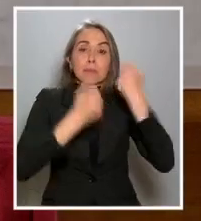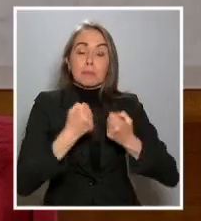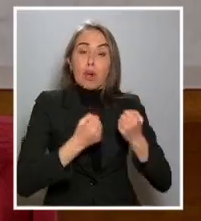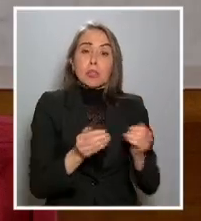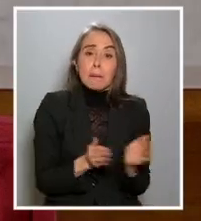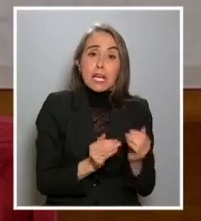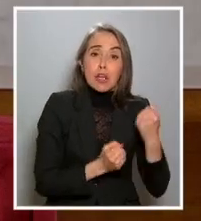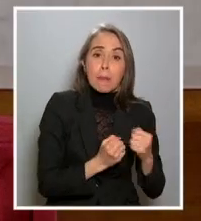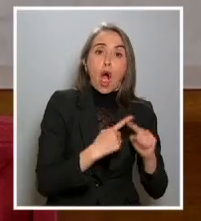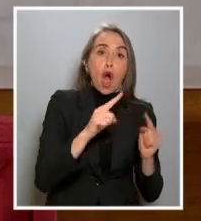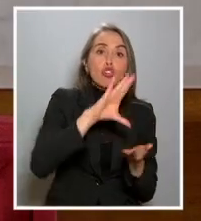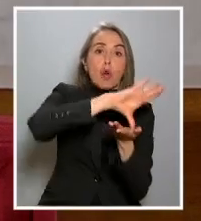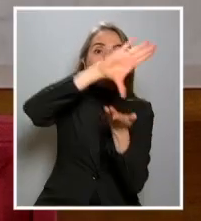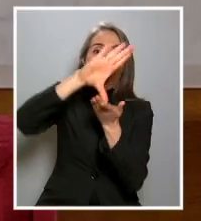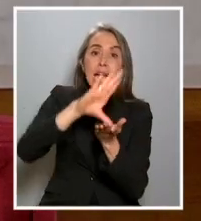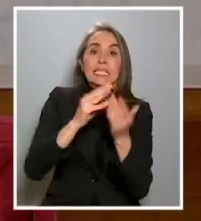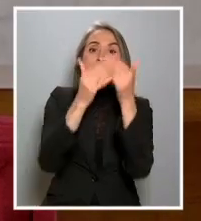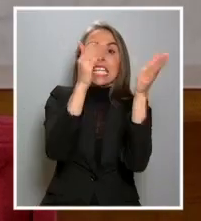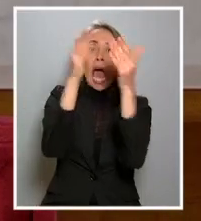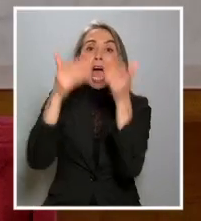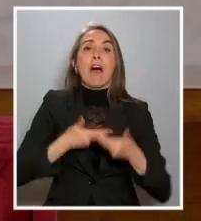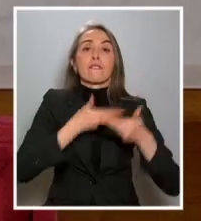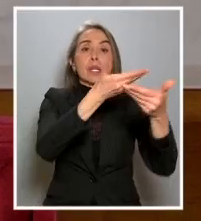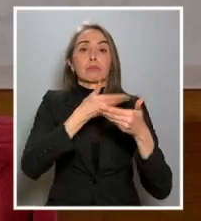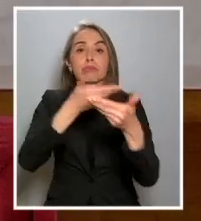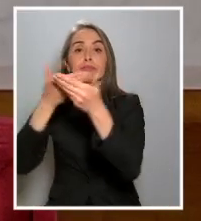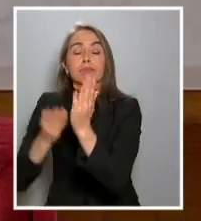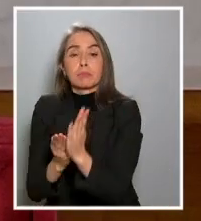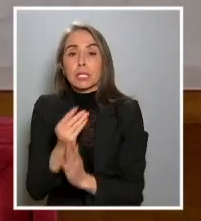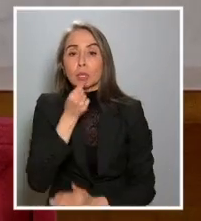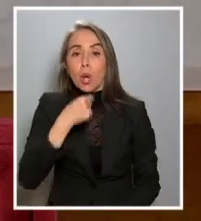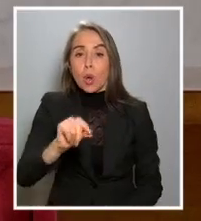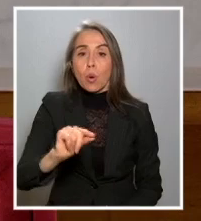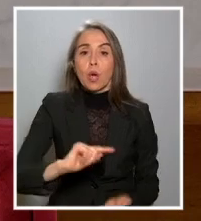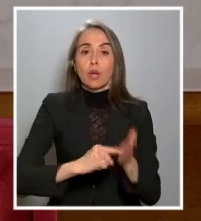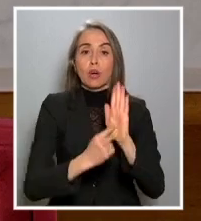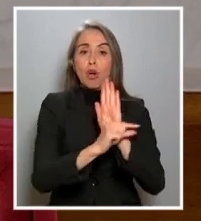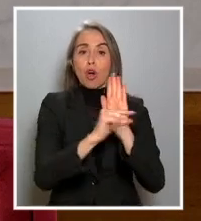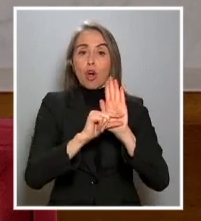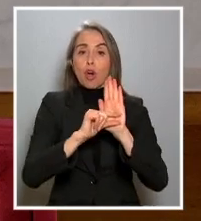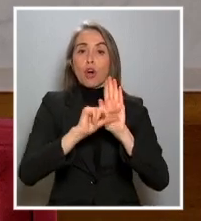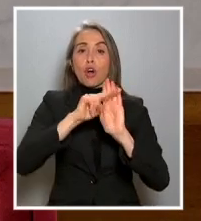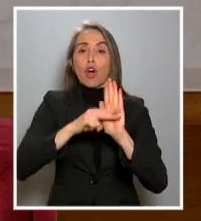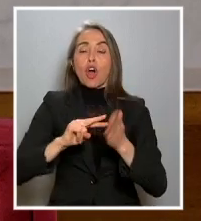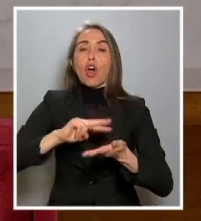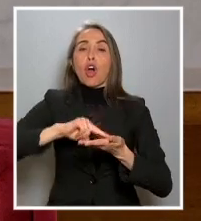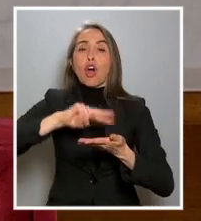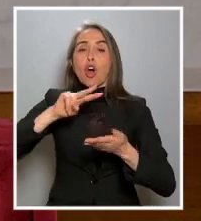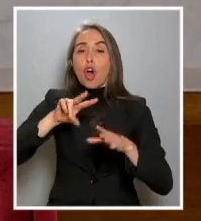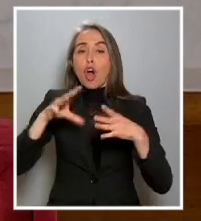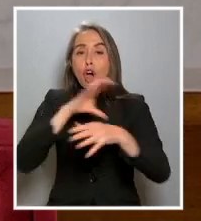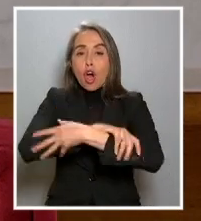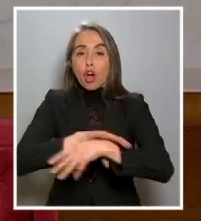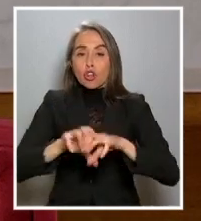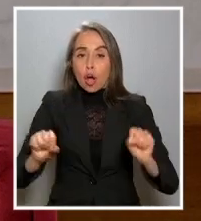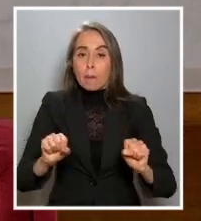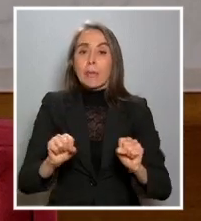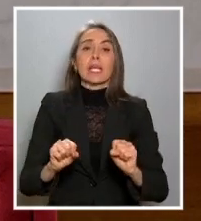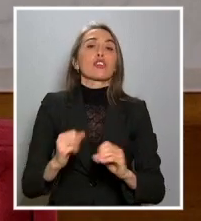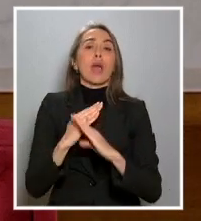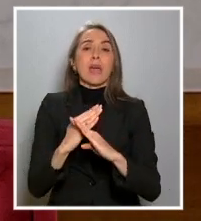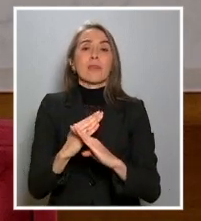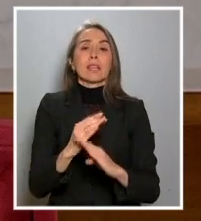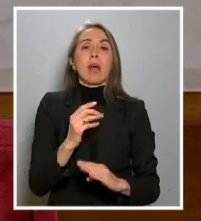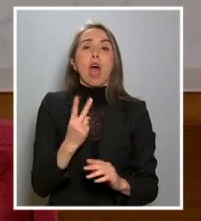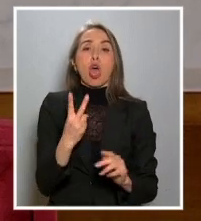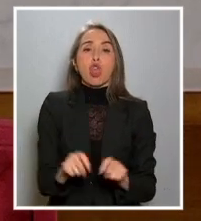pequeños empresarios. La entrada en vigencia de la enmienda al convenio para evitar la doble tributación entre Chile y Estados Unidos y la